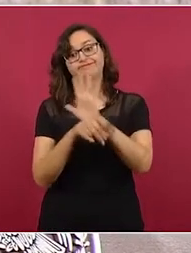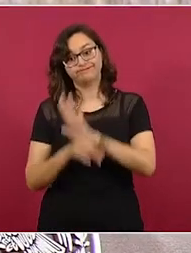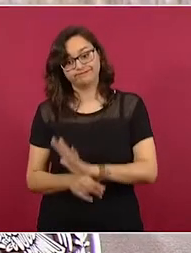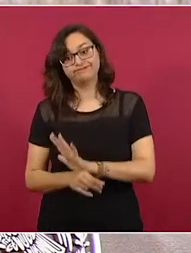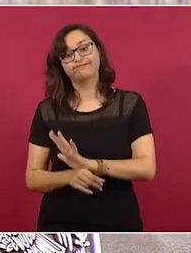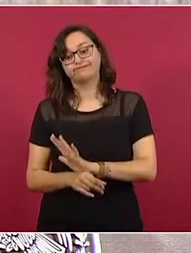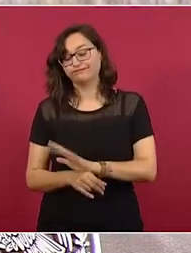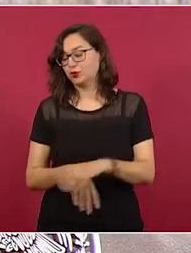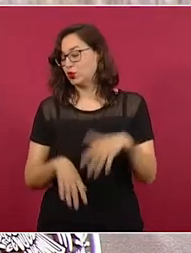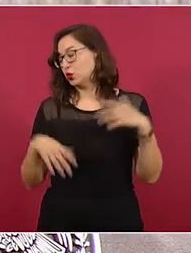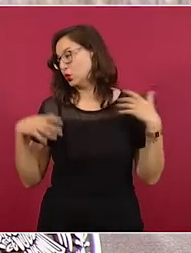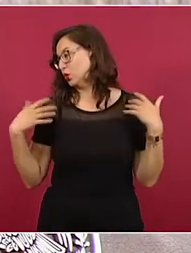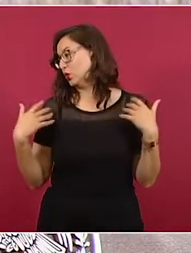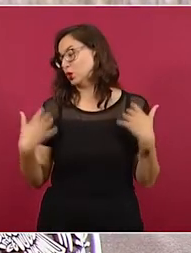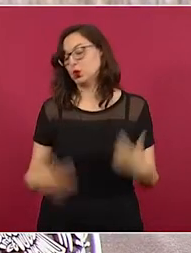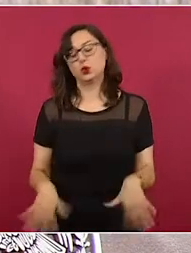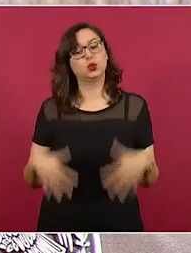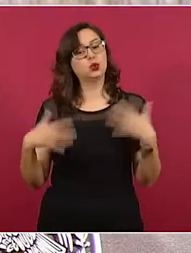Ese es el que nos